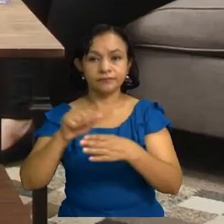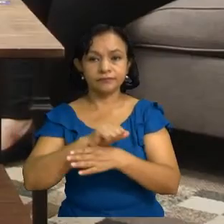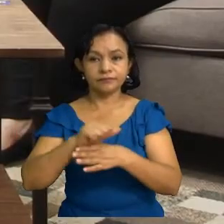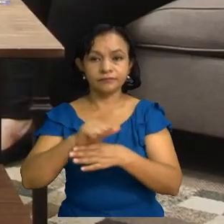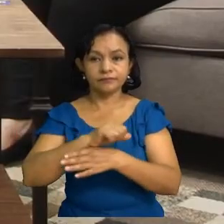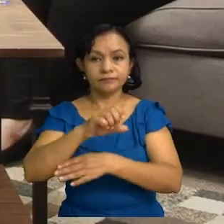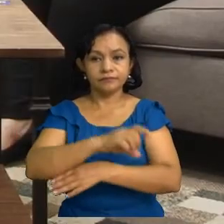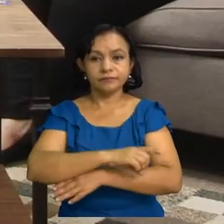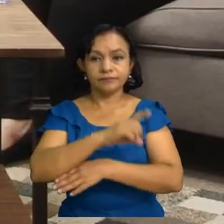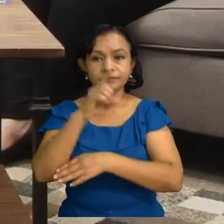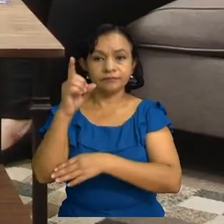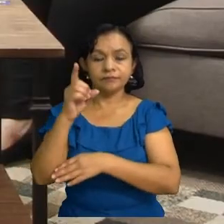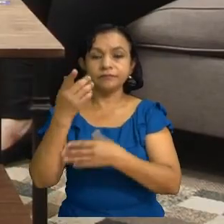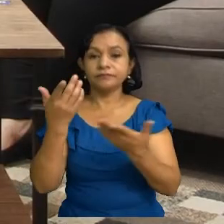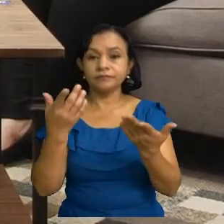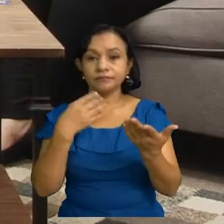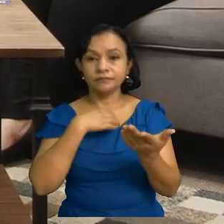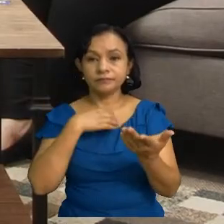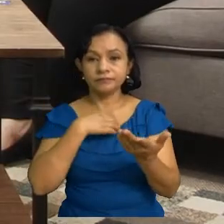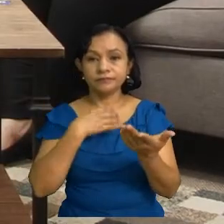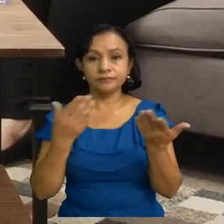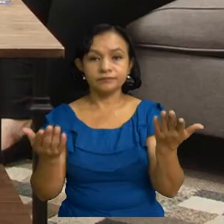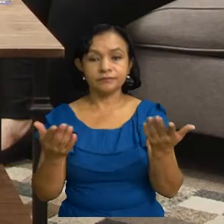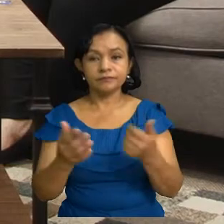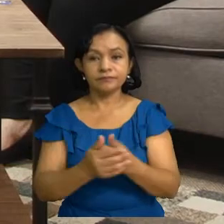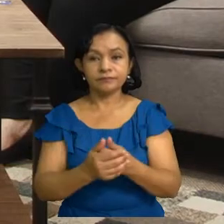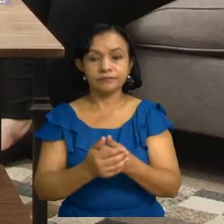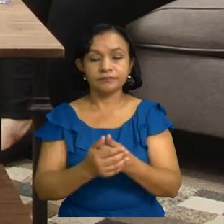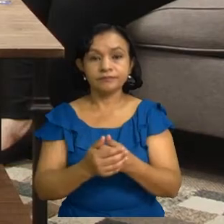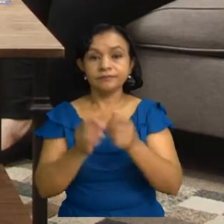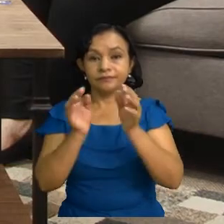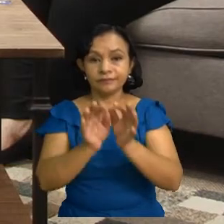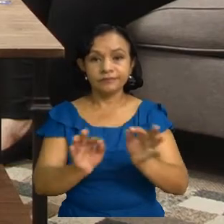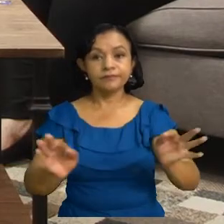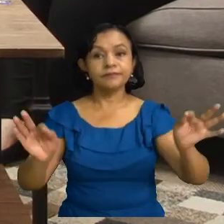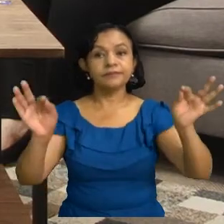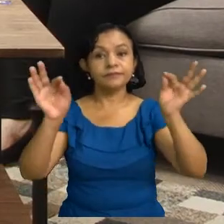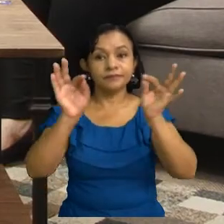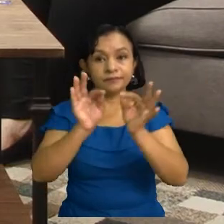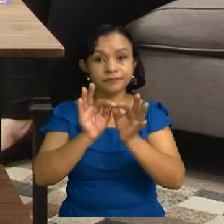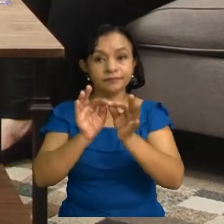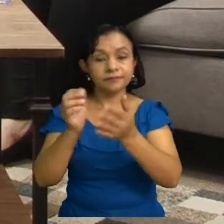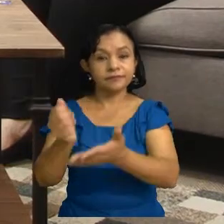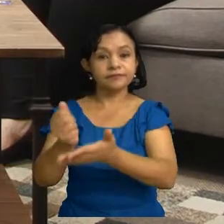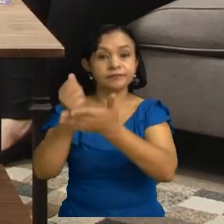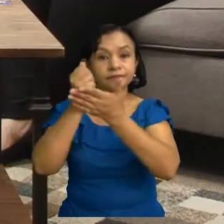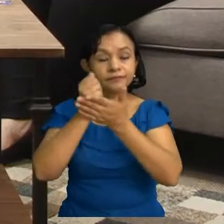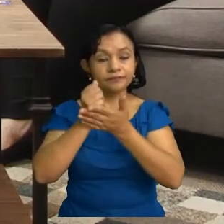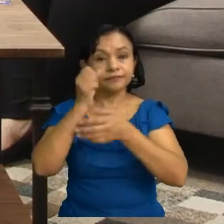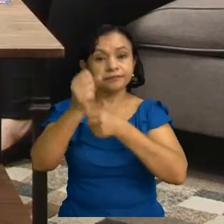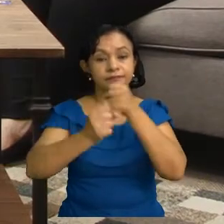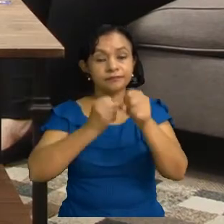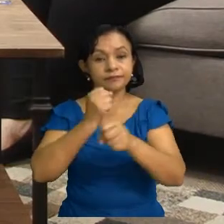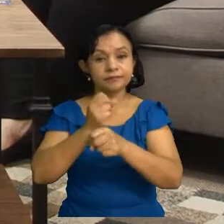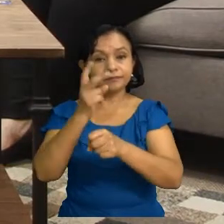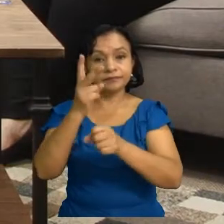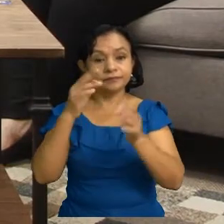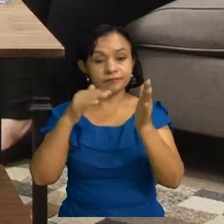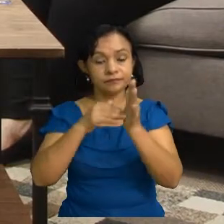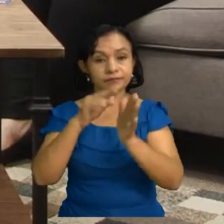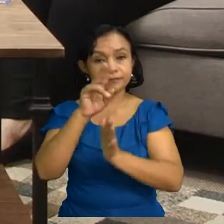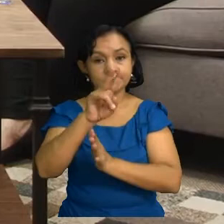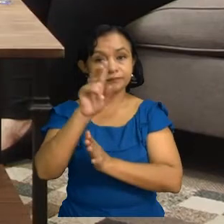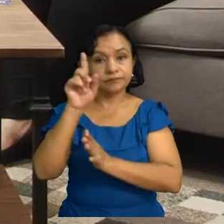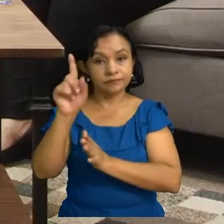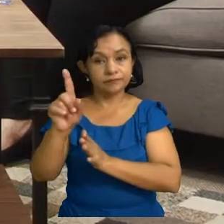día de hoy eso para nosotros tiene que ser de relevancia porque nos va a permitir el próximo año hacer mayor